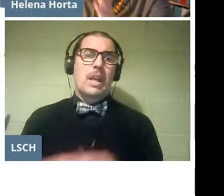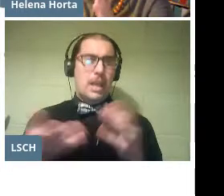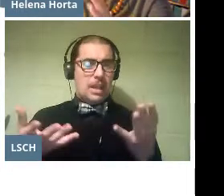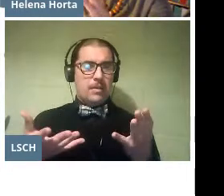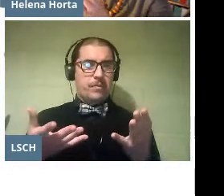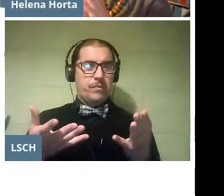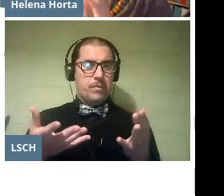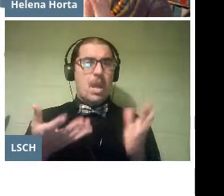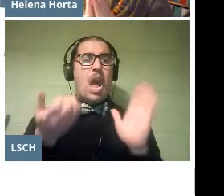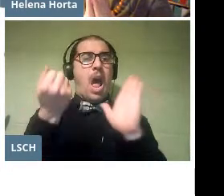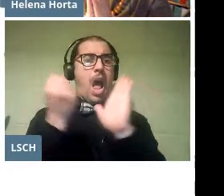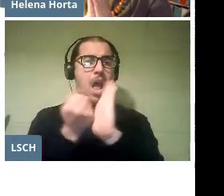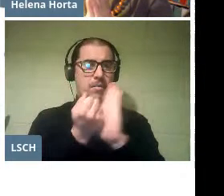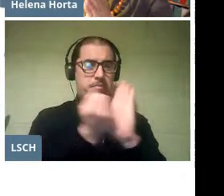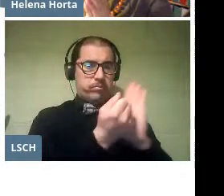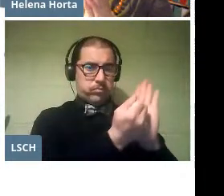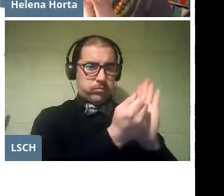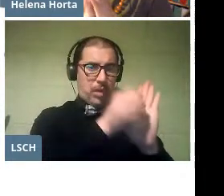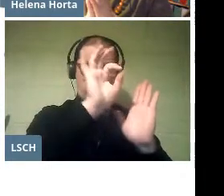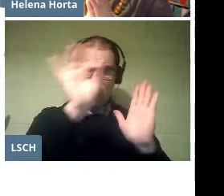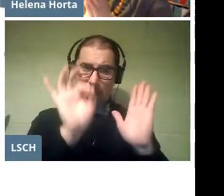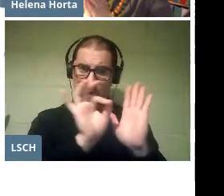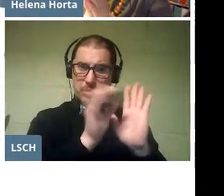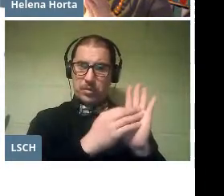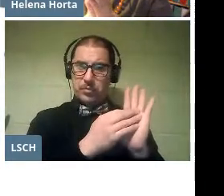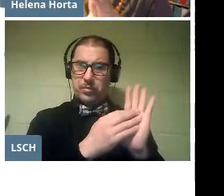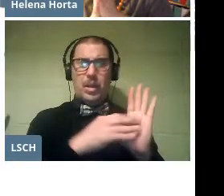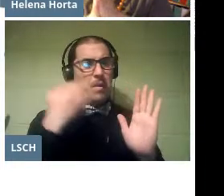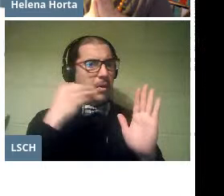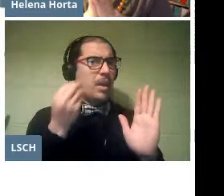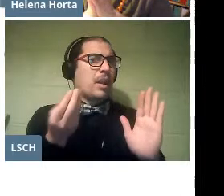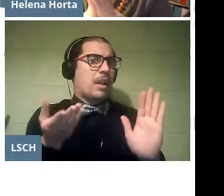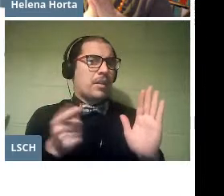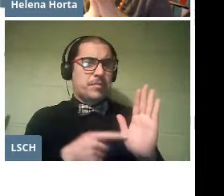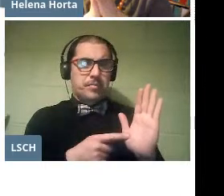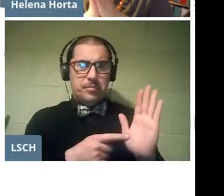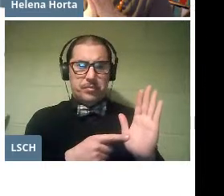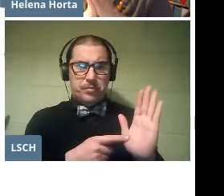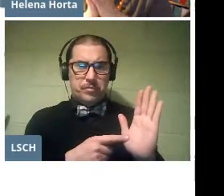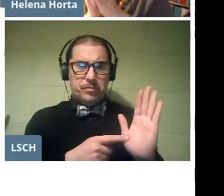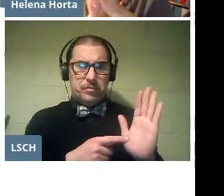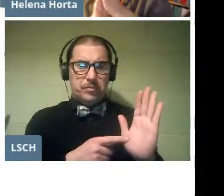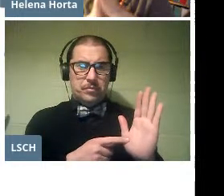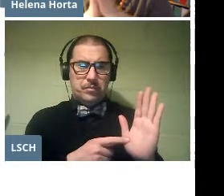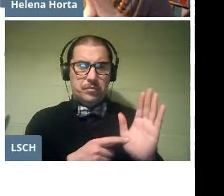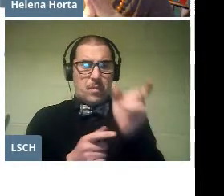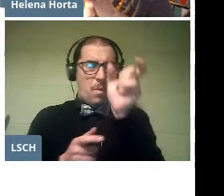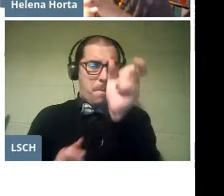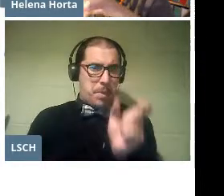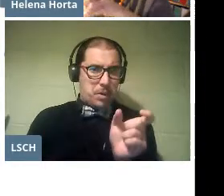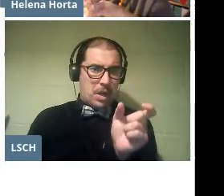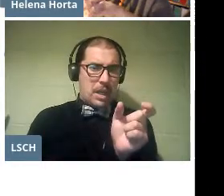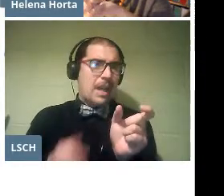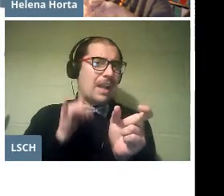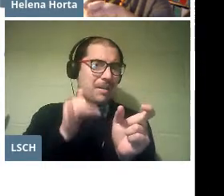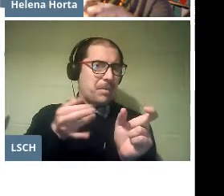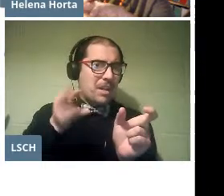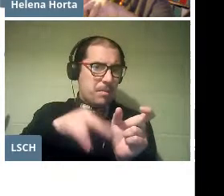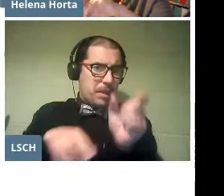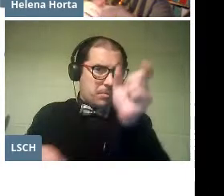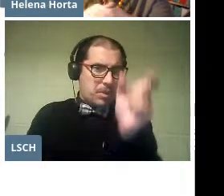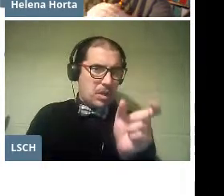la iconografía de estos diseños resalta un personaje que a todas luces podría